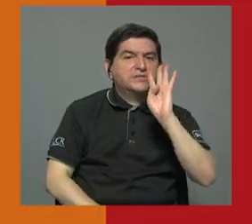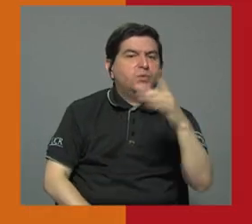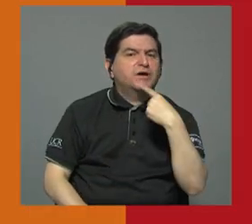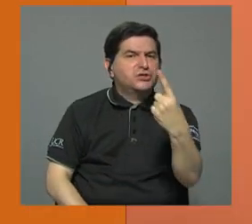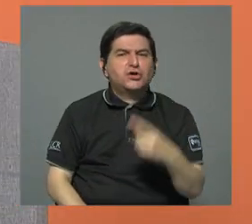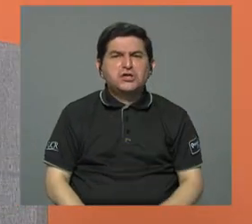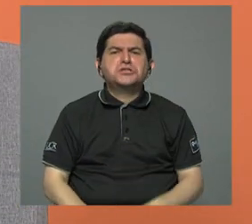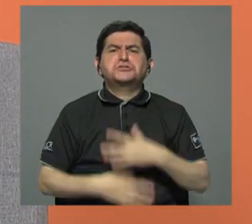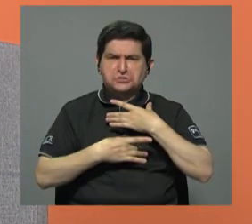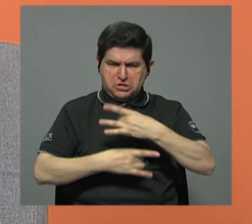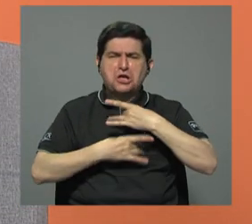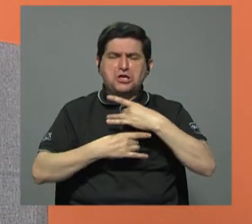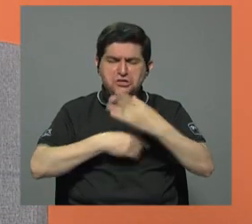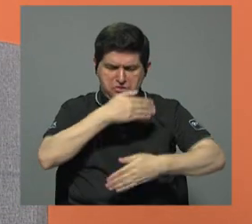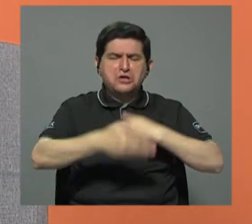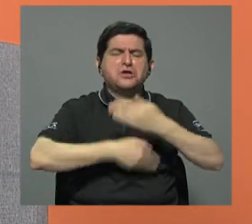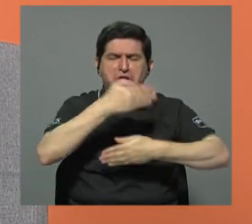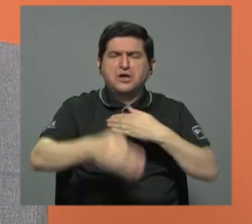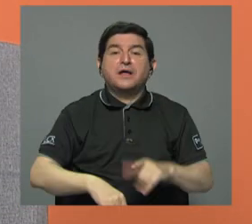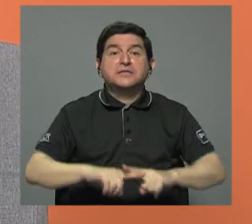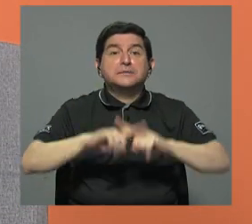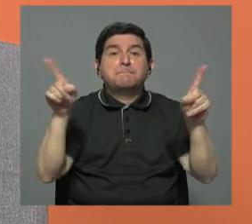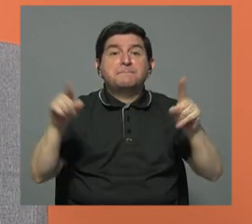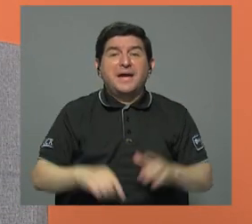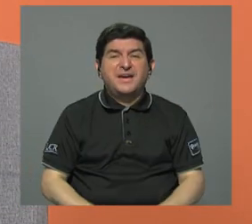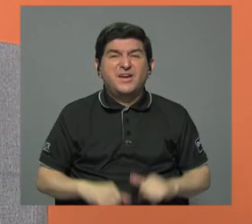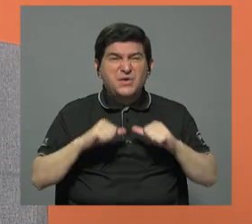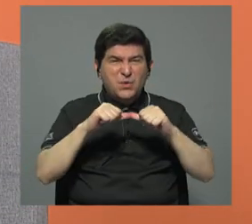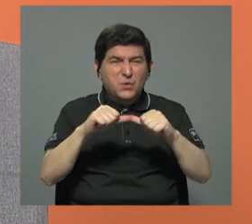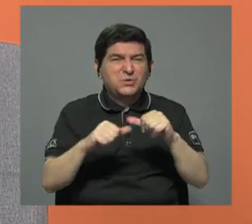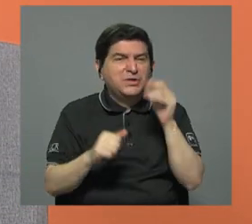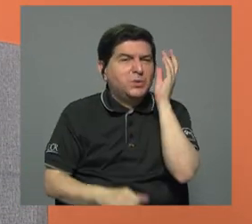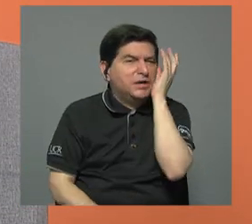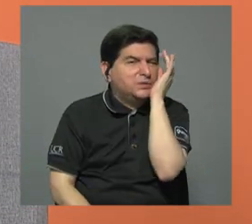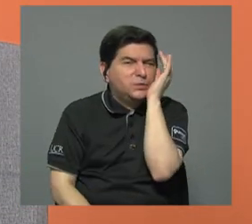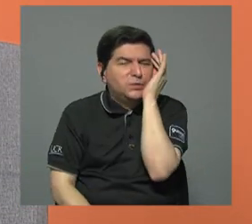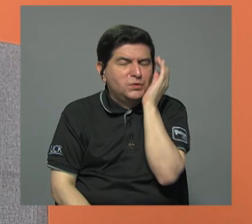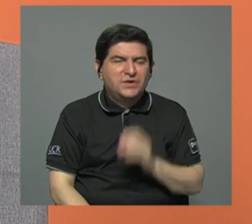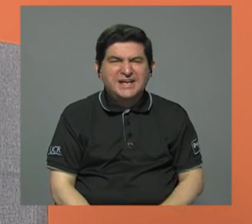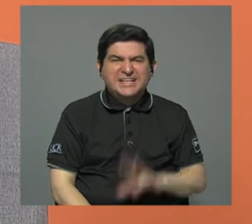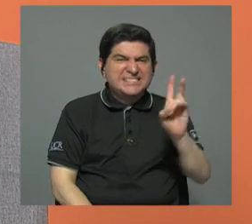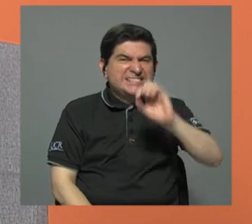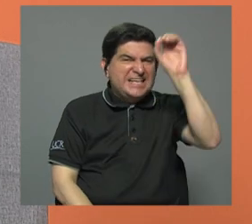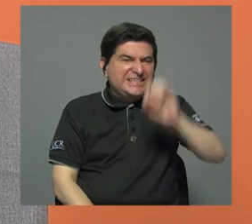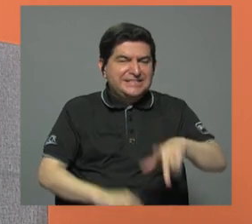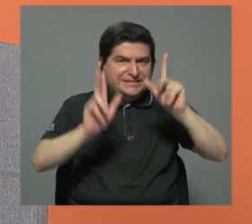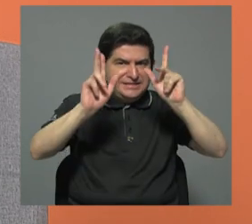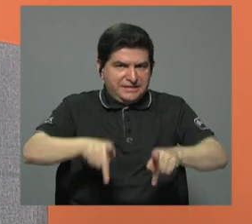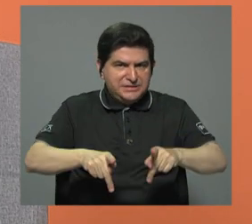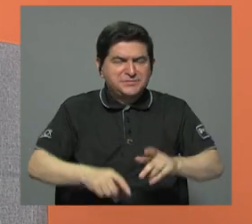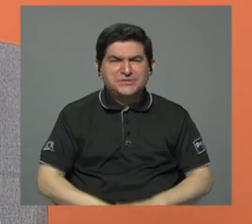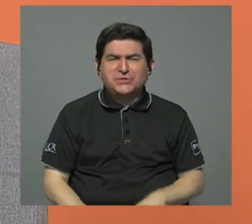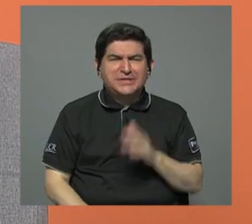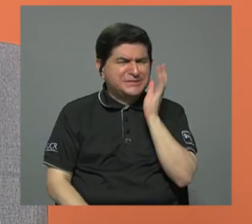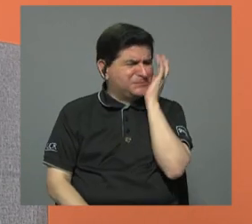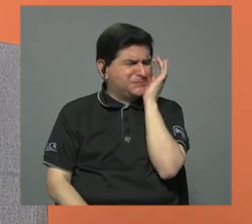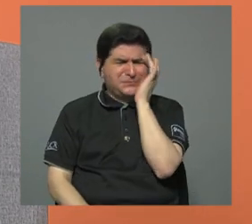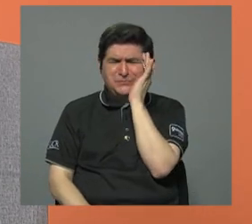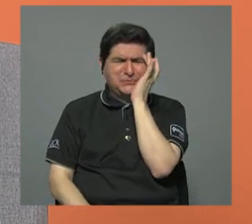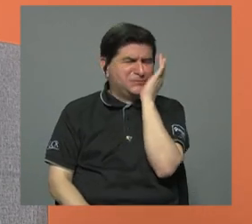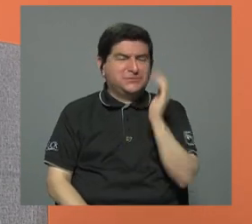un alto interés en el proceso electoral, pero persiste la preocupación. Casi 70% de las personas se encuentran